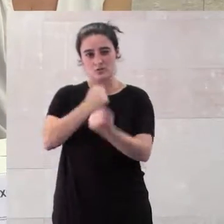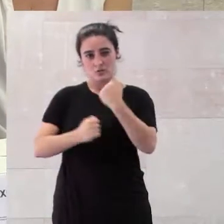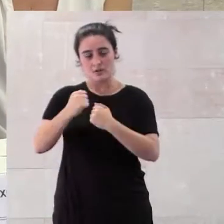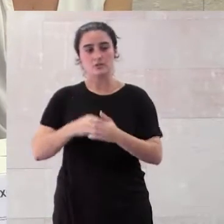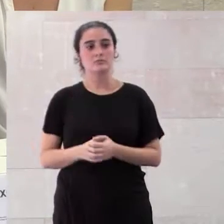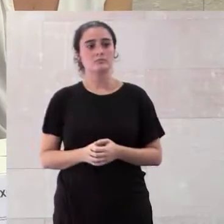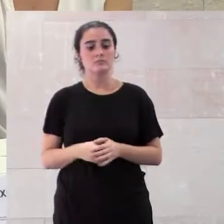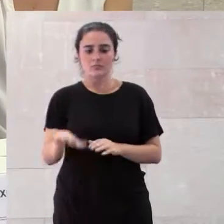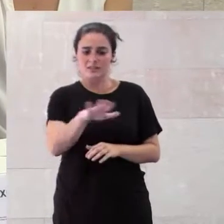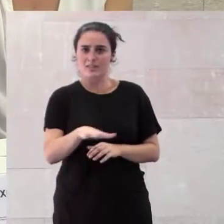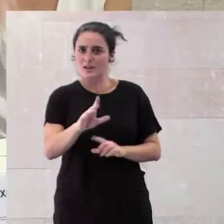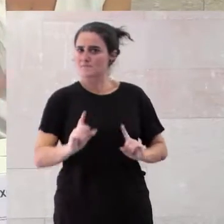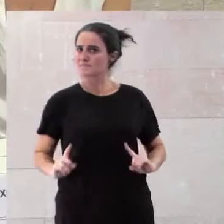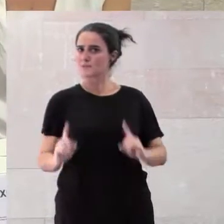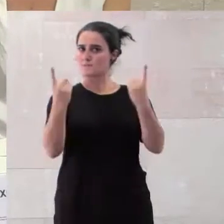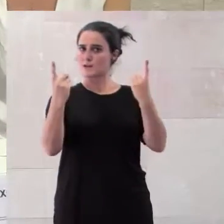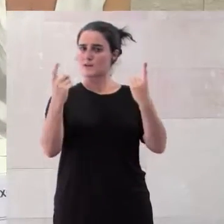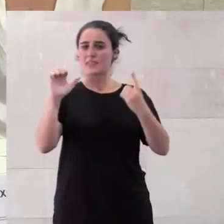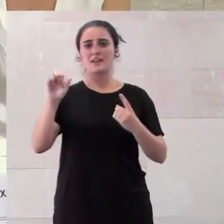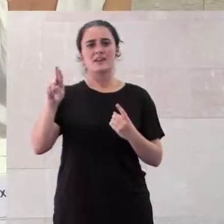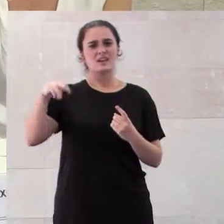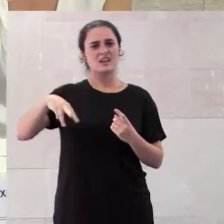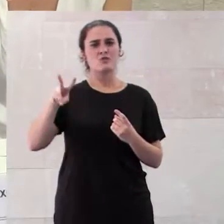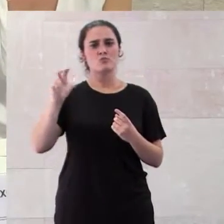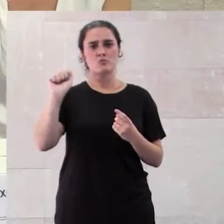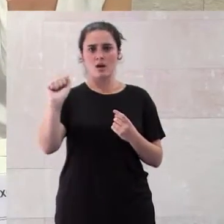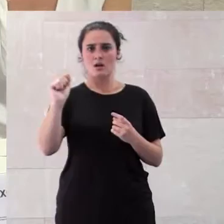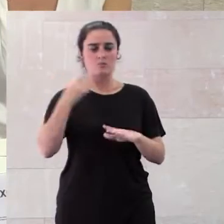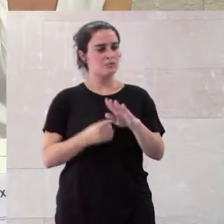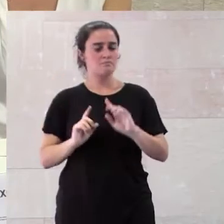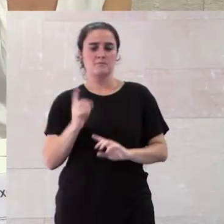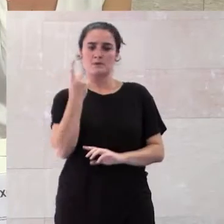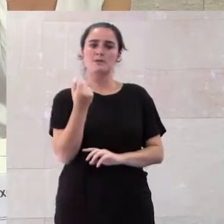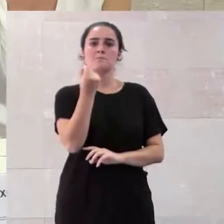pionero fue Ermua, que creó su primer departamento en